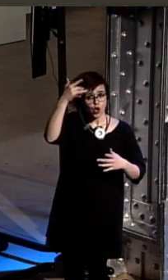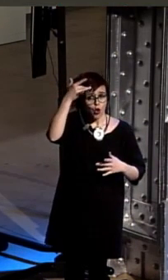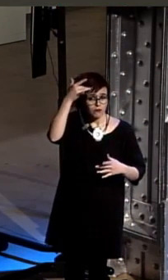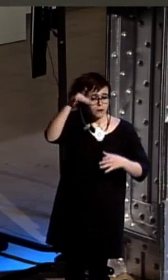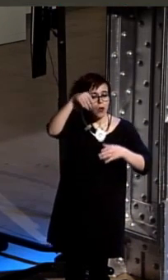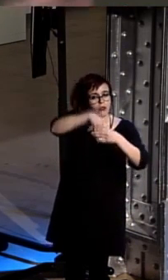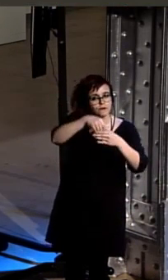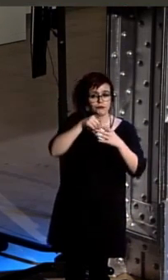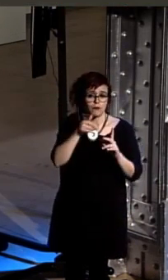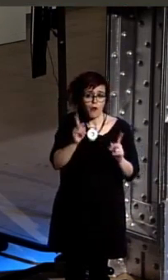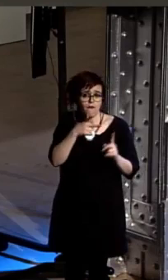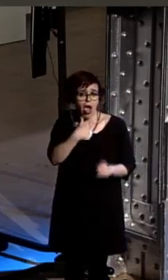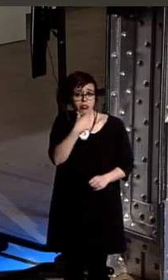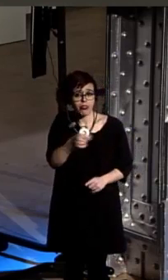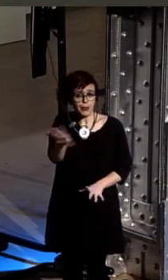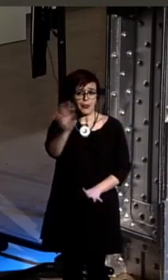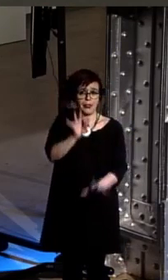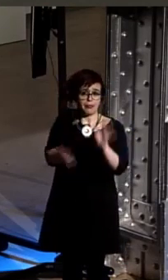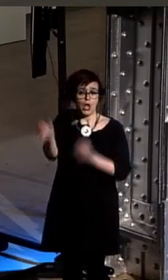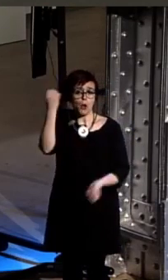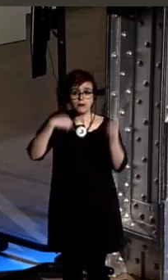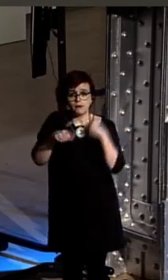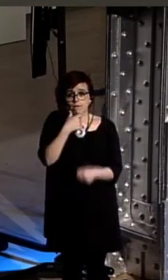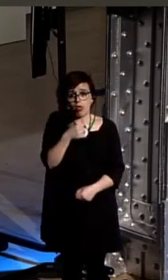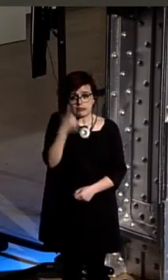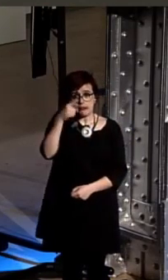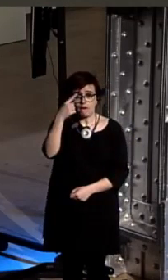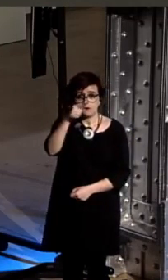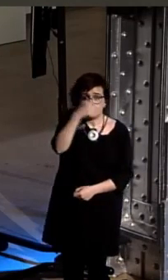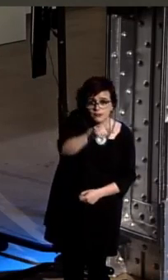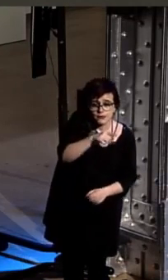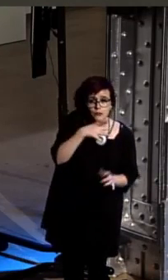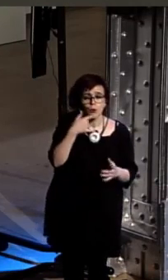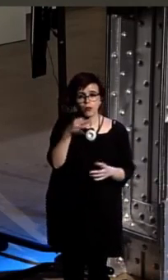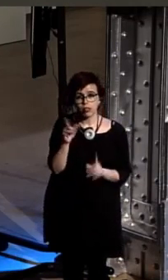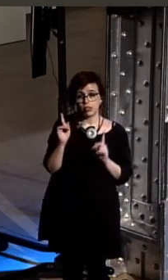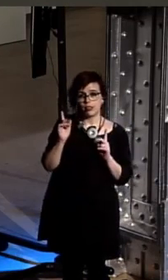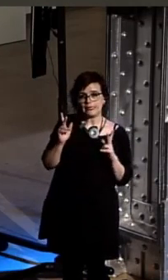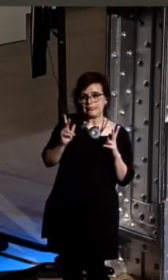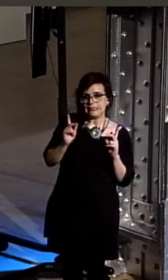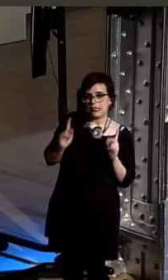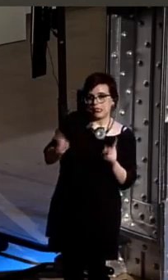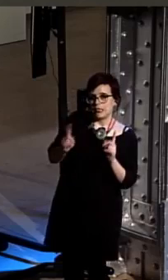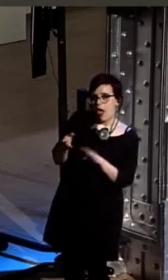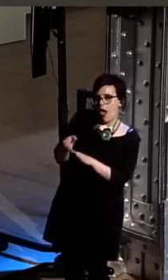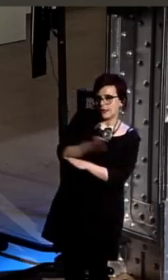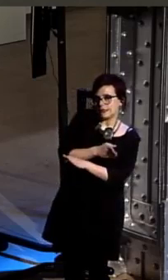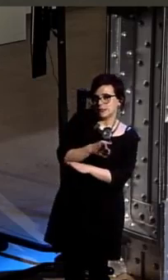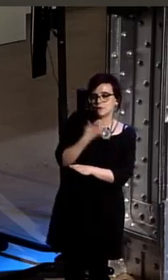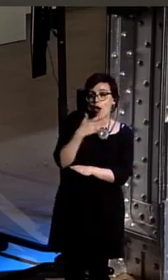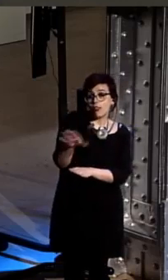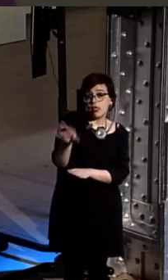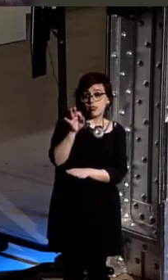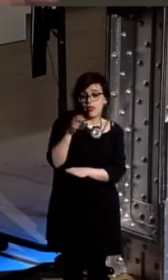Somos muy predecibles muchas veces en nuestro comportamiento. Puedes puedes predecir con alta precisión la decisión que va a tomar una